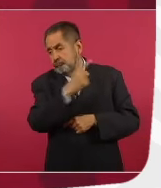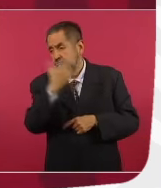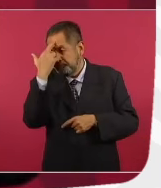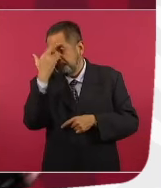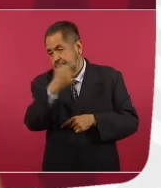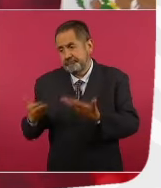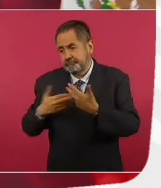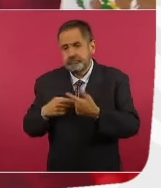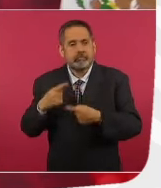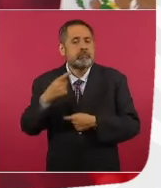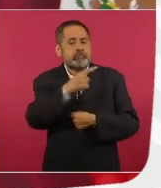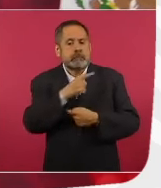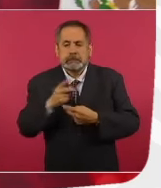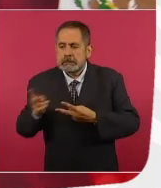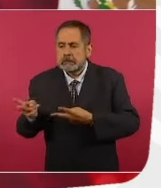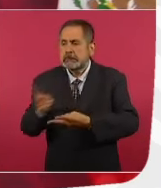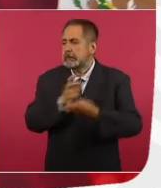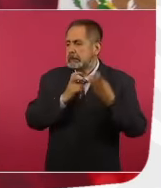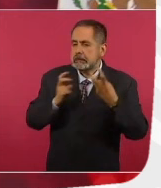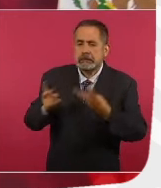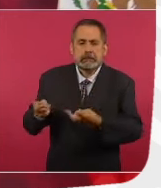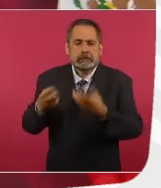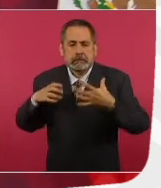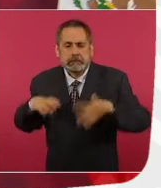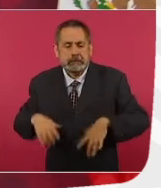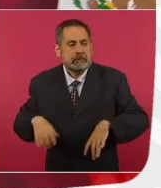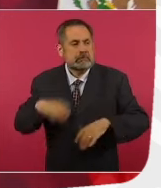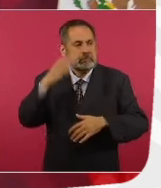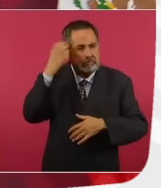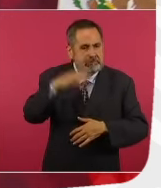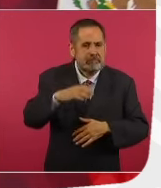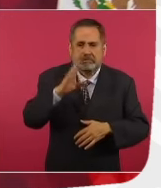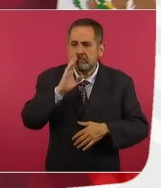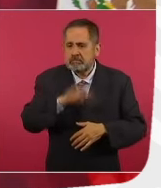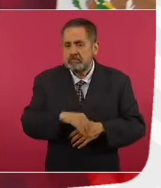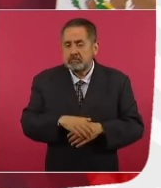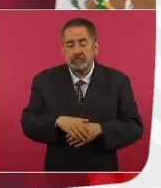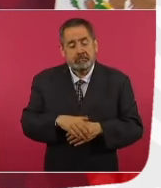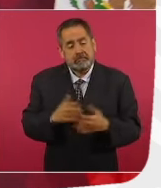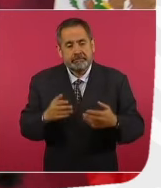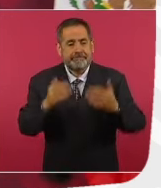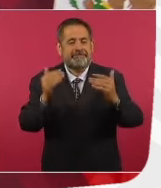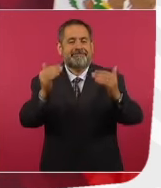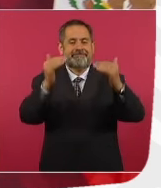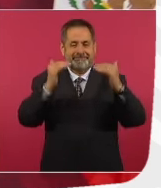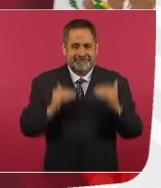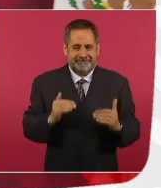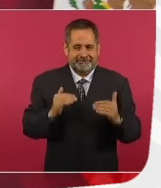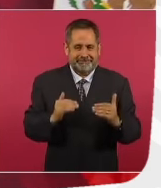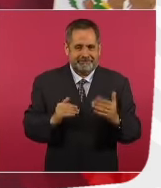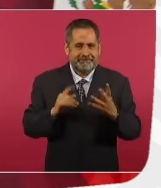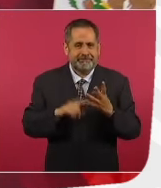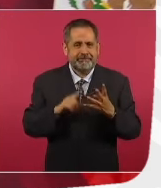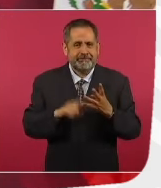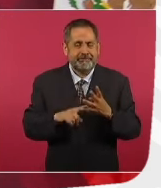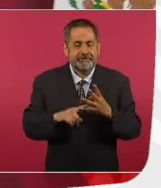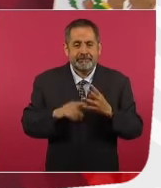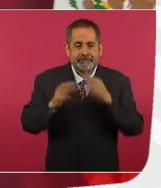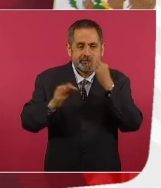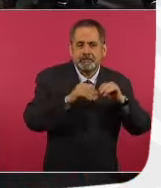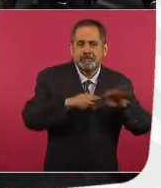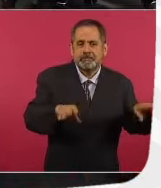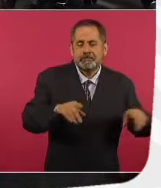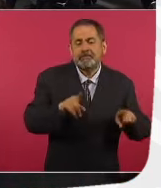el saqueo y las atrocidades y luego en otro escalón están los medios de